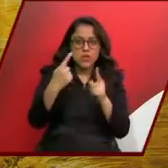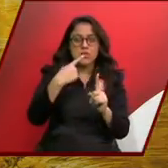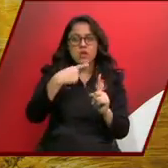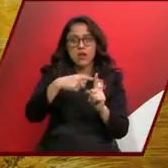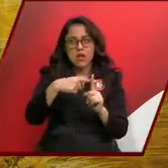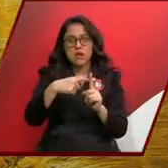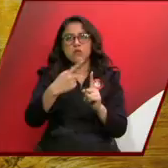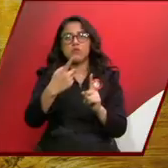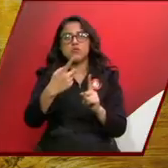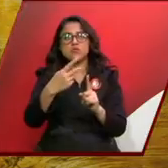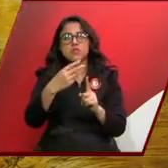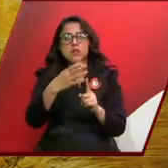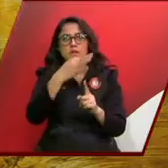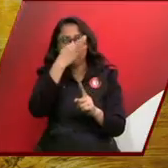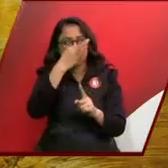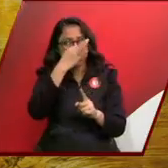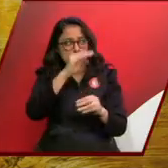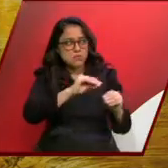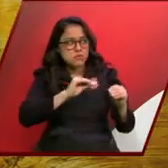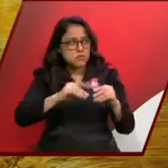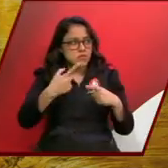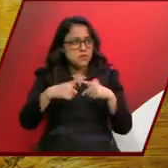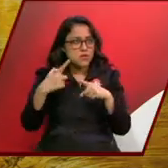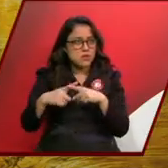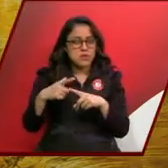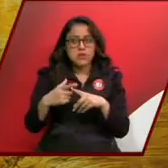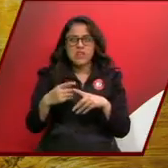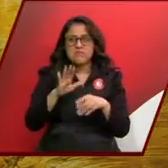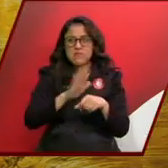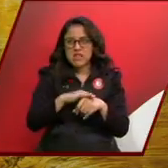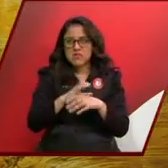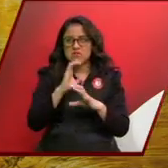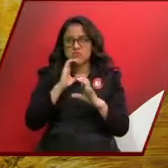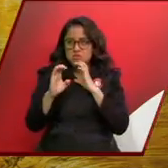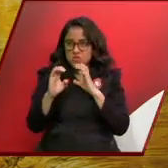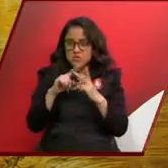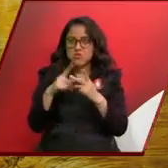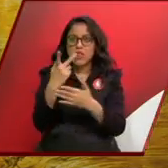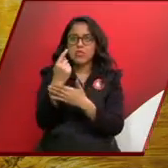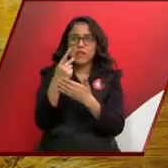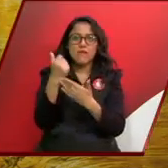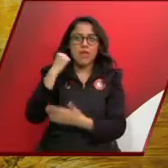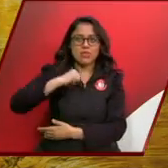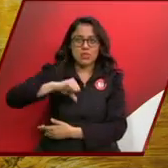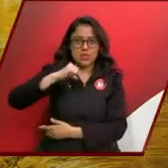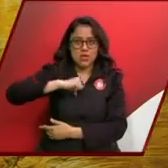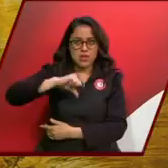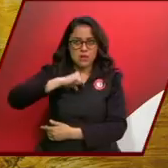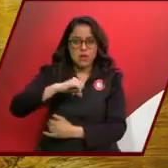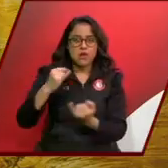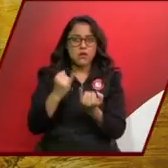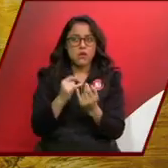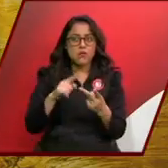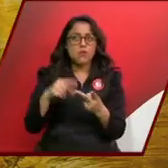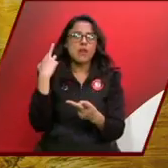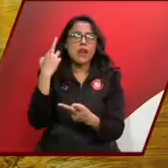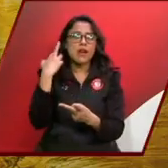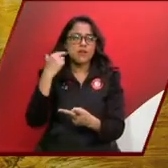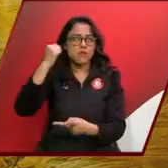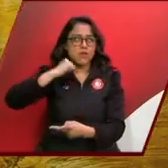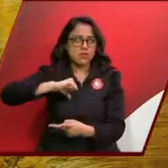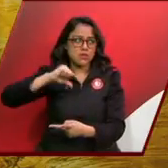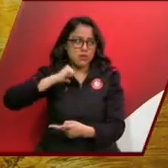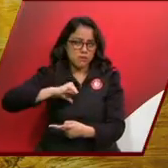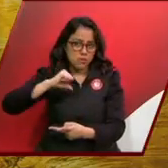de cempasúchil, y a lo mejor meterle como tal los medios de comunicación, una televisión antigua y igual una radio antigua. En